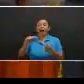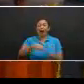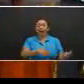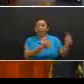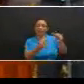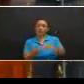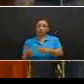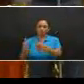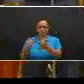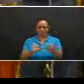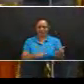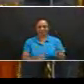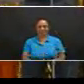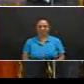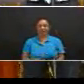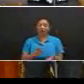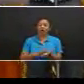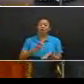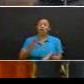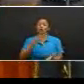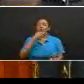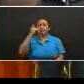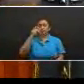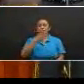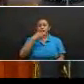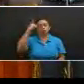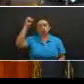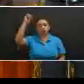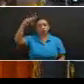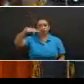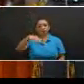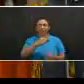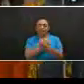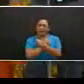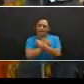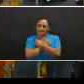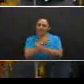Aleluya. Ahí está. Gloria a Dios, Dios les bendiga, amado hermano.